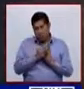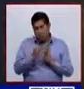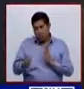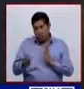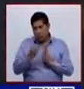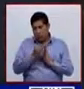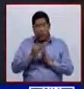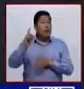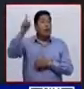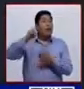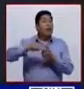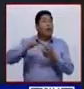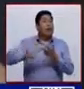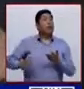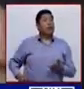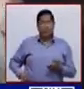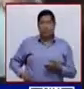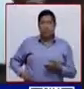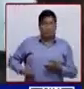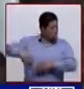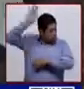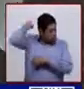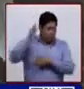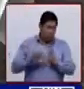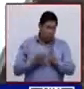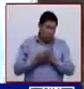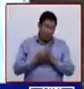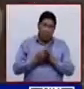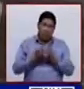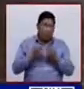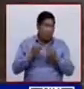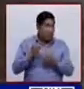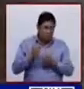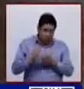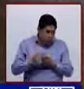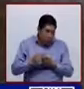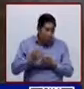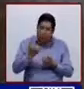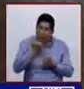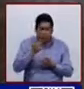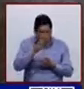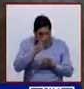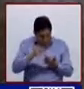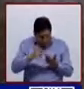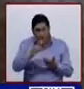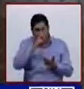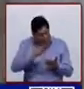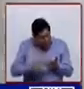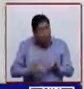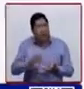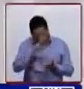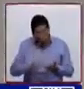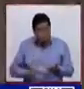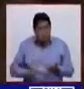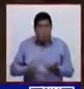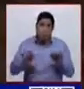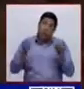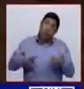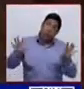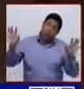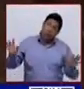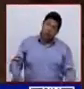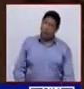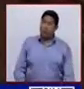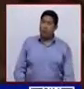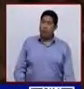las observaciones, y tenemos sendas observaciones detalladas artículo por artículo. Y vale